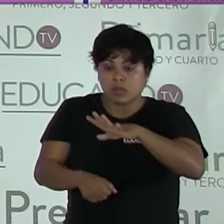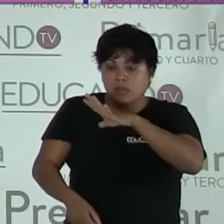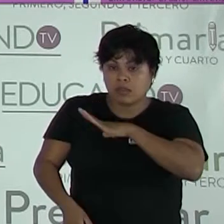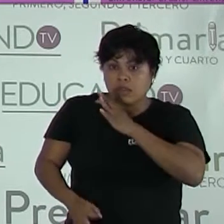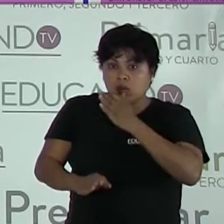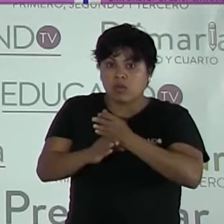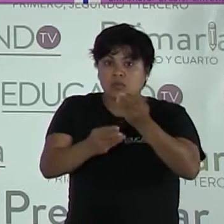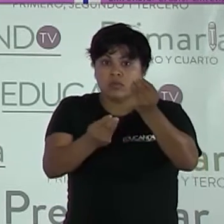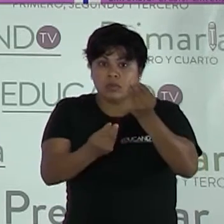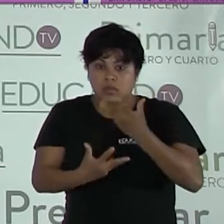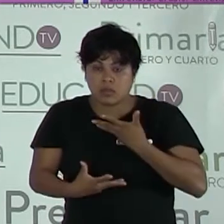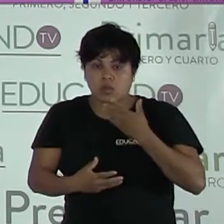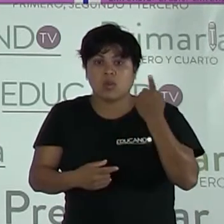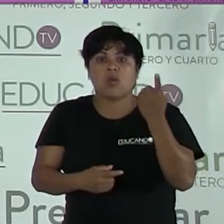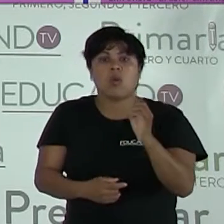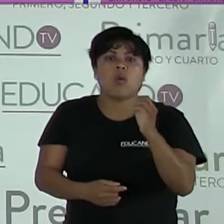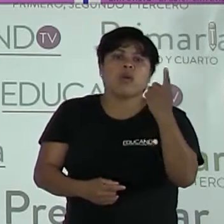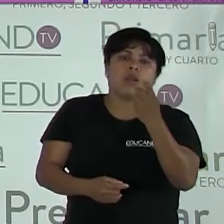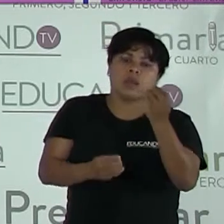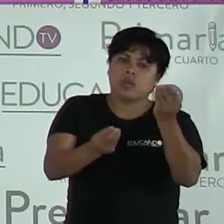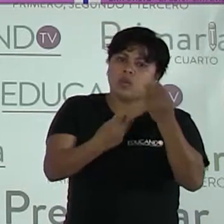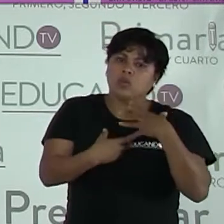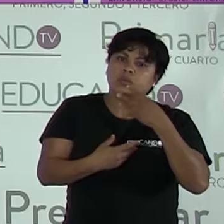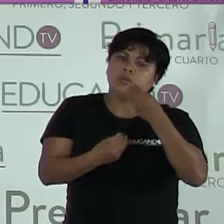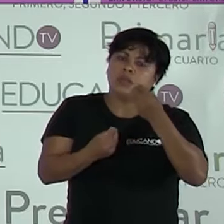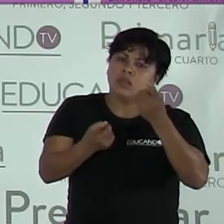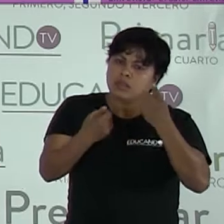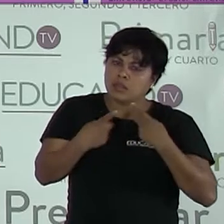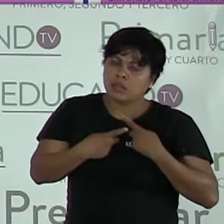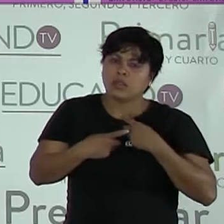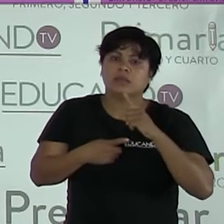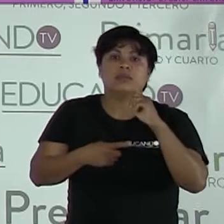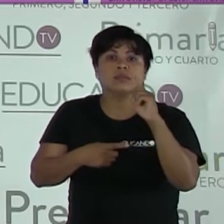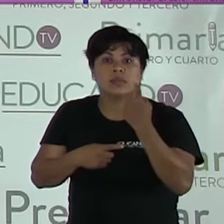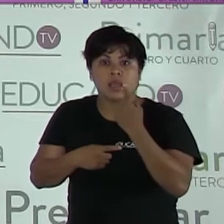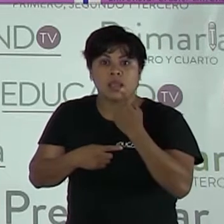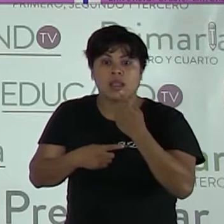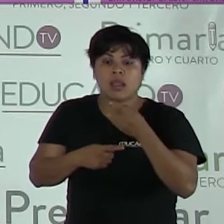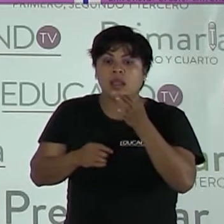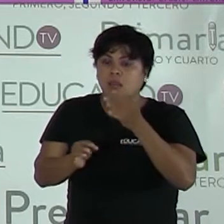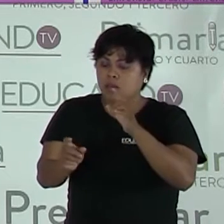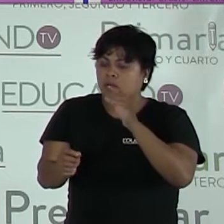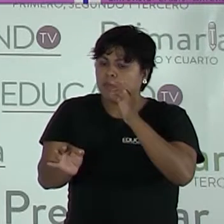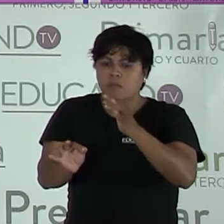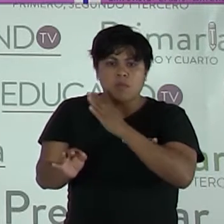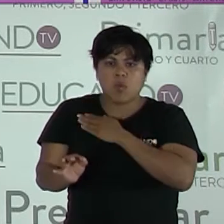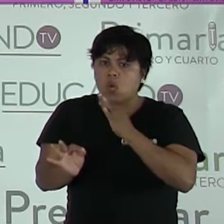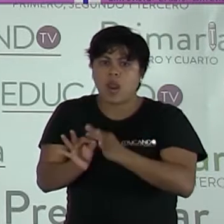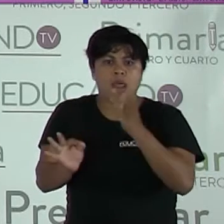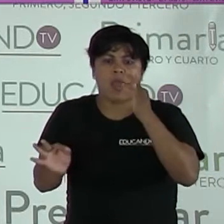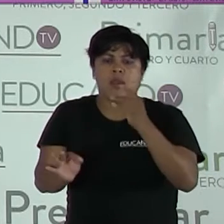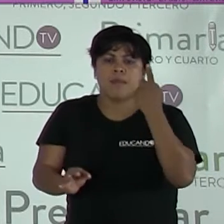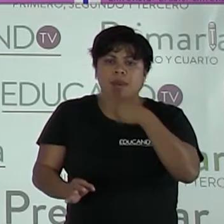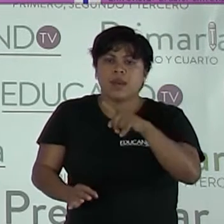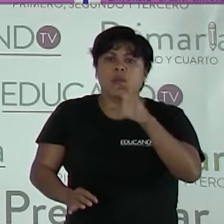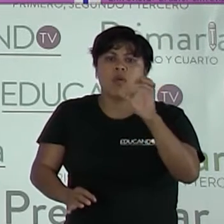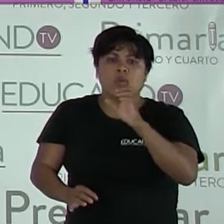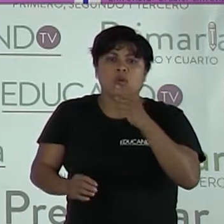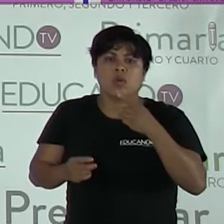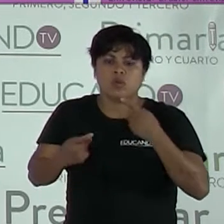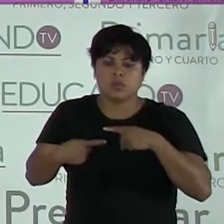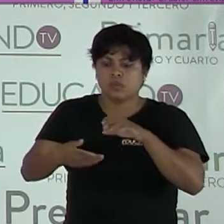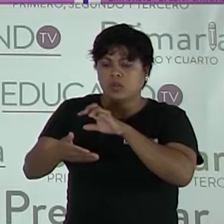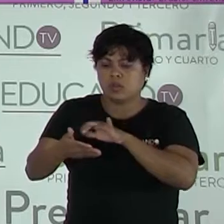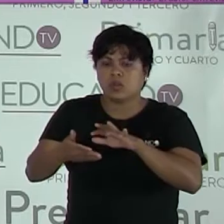estén narrando o que nos estén dando sea veraz y eficaz al momento de que los lectores